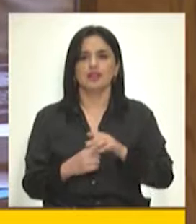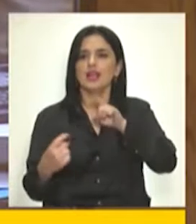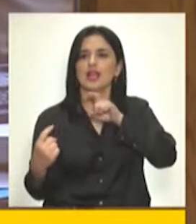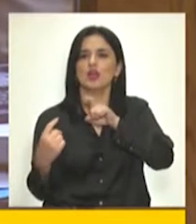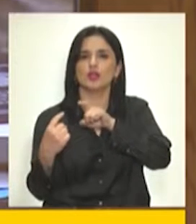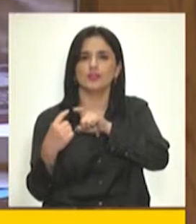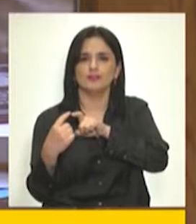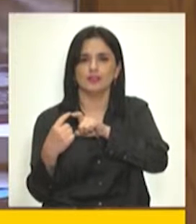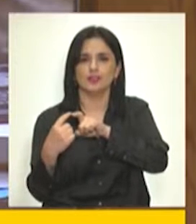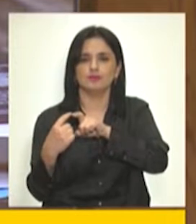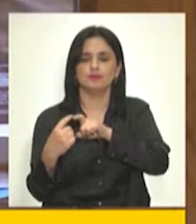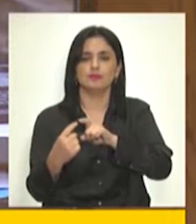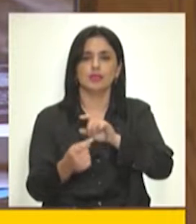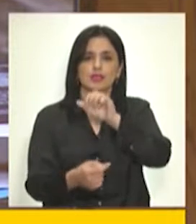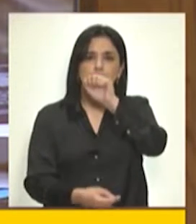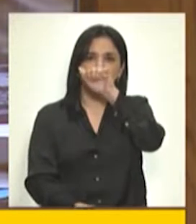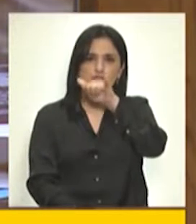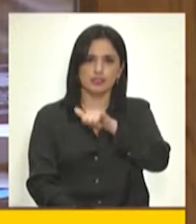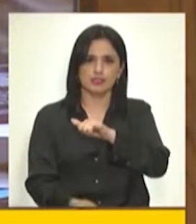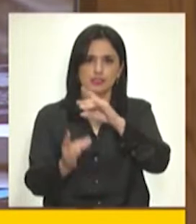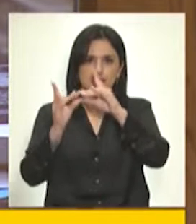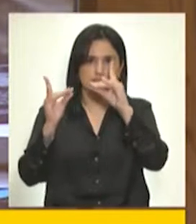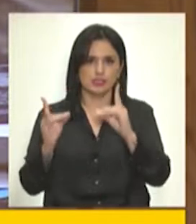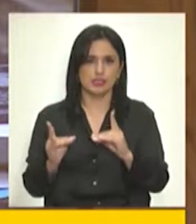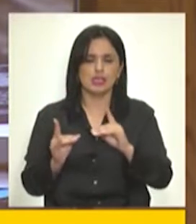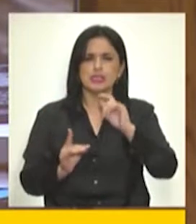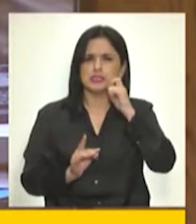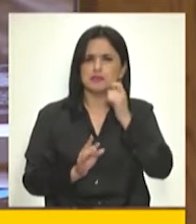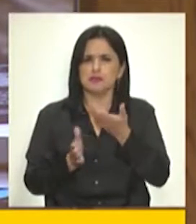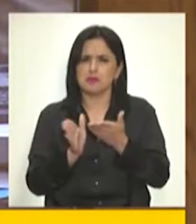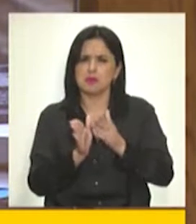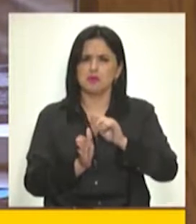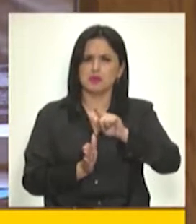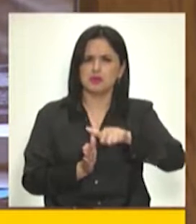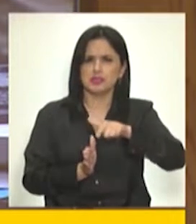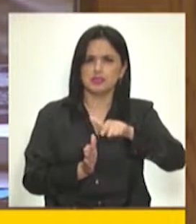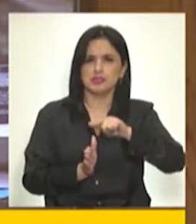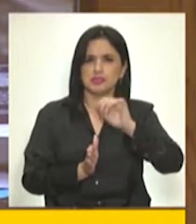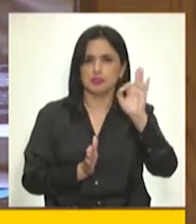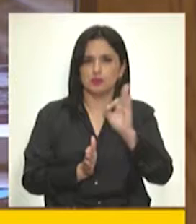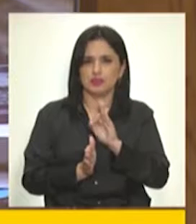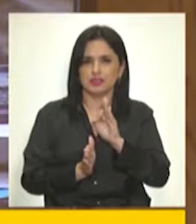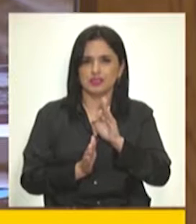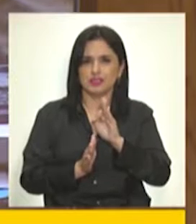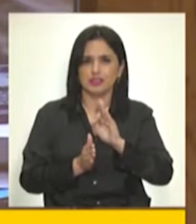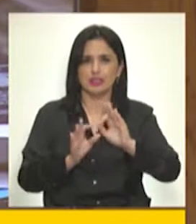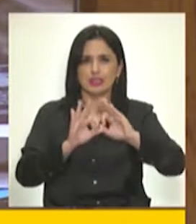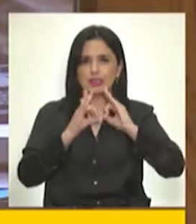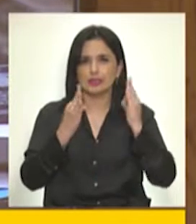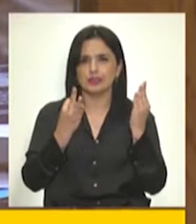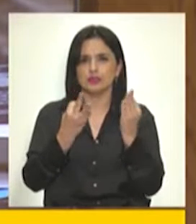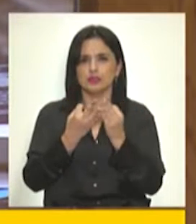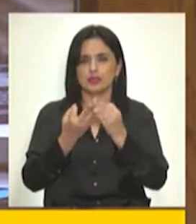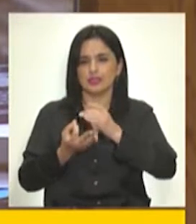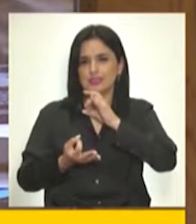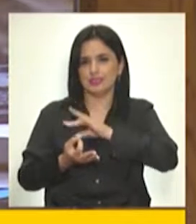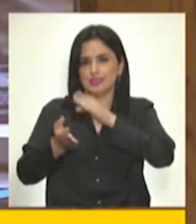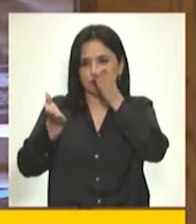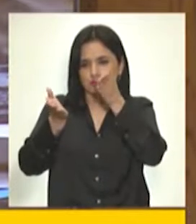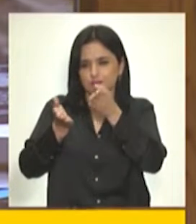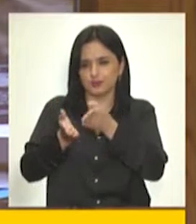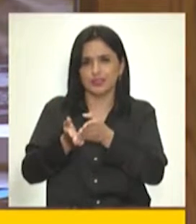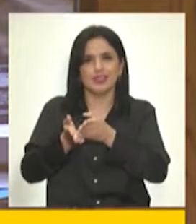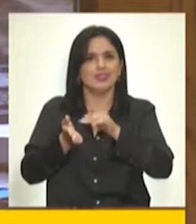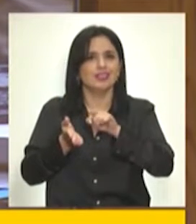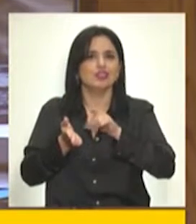aysén constituye poco más del 17% de la superficie total de chile continental y aún este territorio no